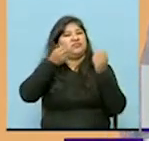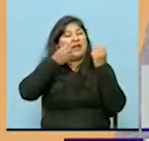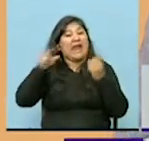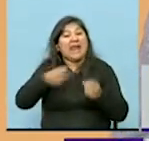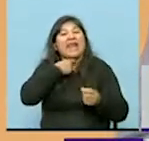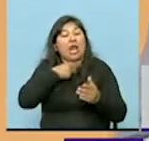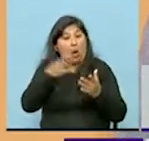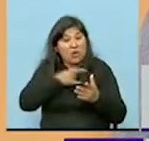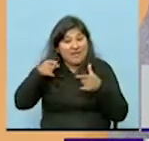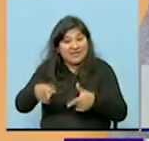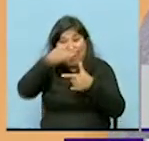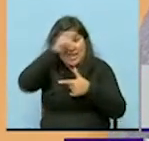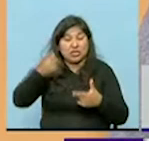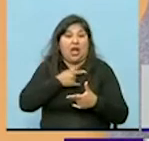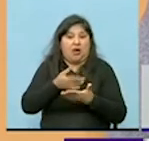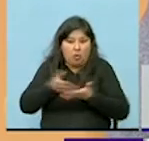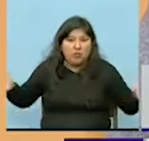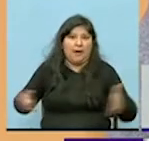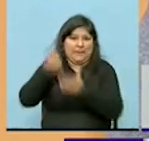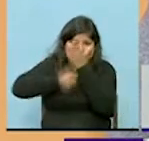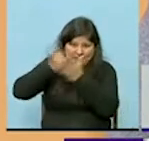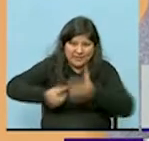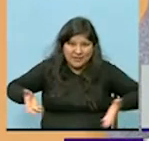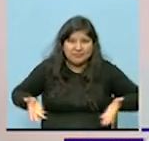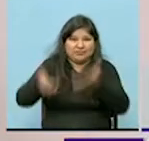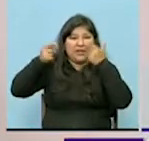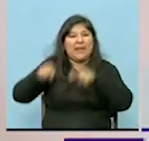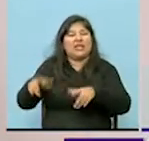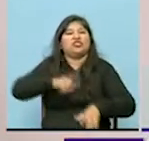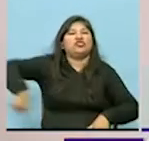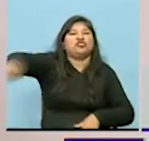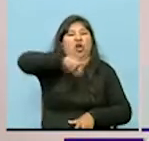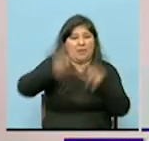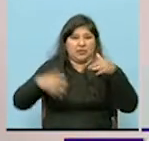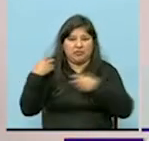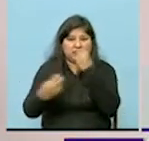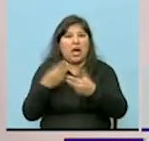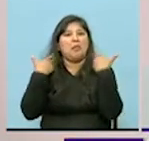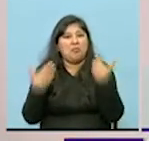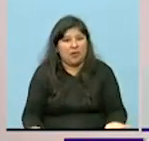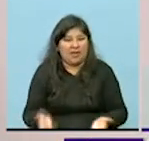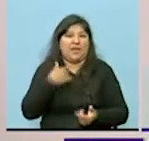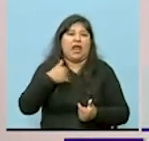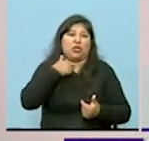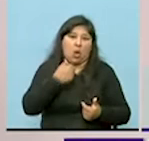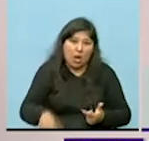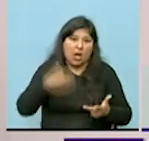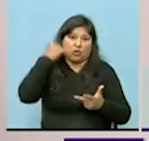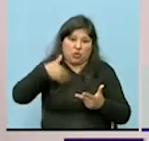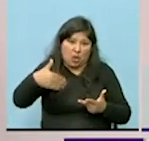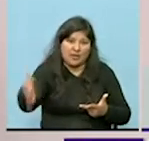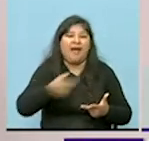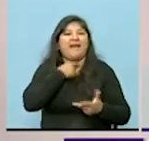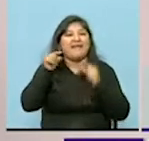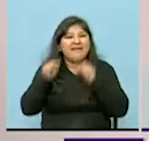manos para que haya futuro para nuestros hijos y nuestros nietos gracias por esta visita a